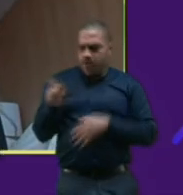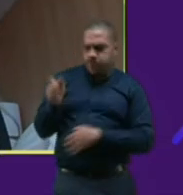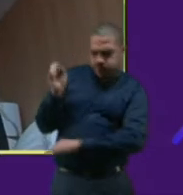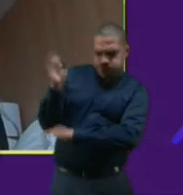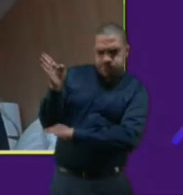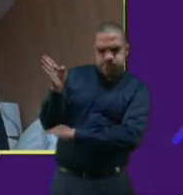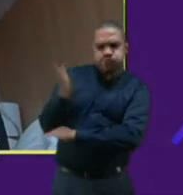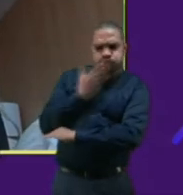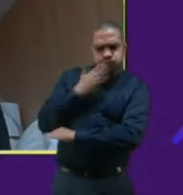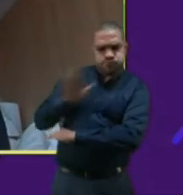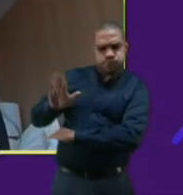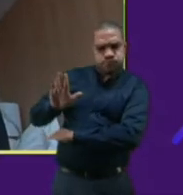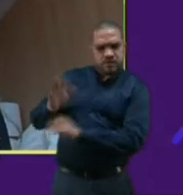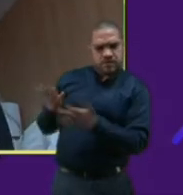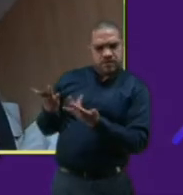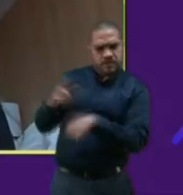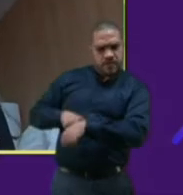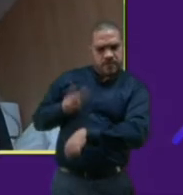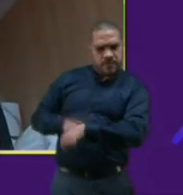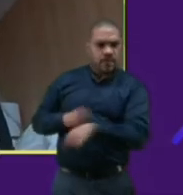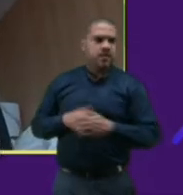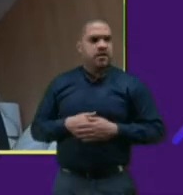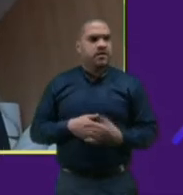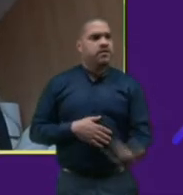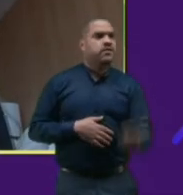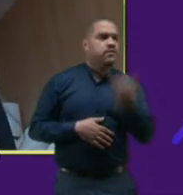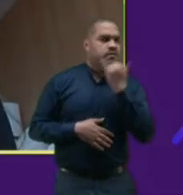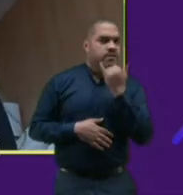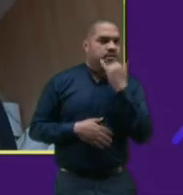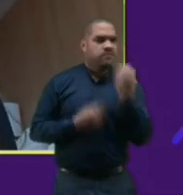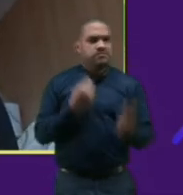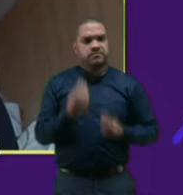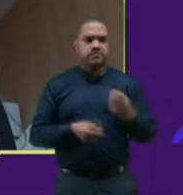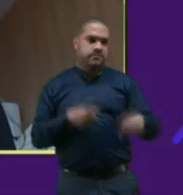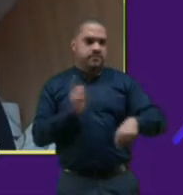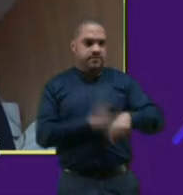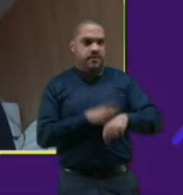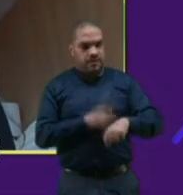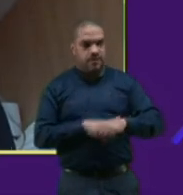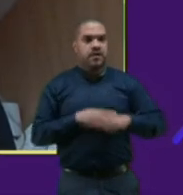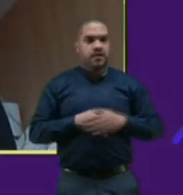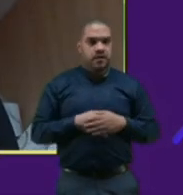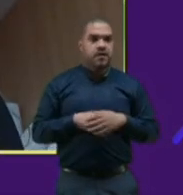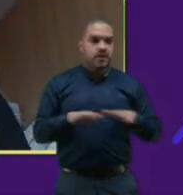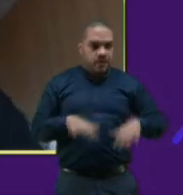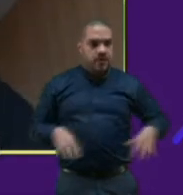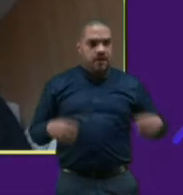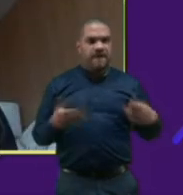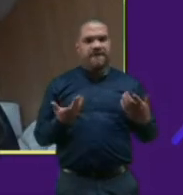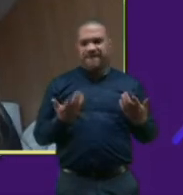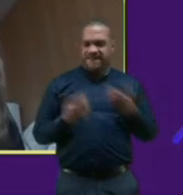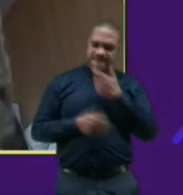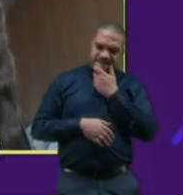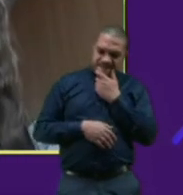un tiempo a ver qué pasa con el COVID, porque está como medio loco ponerse uno a ir a pedir plata en un momento en el